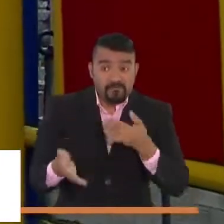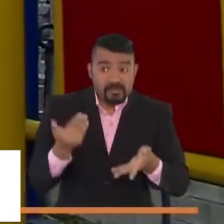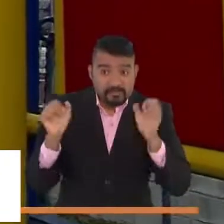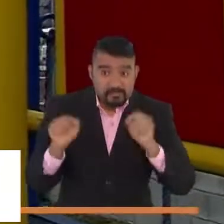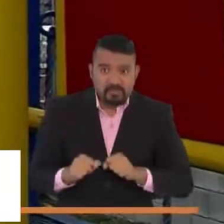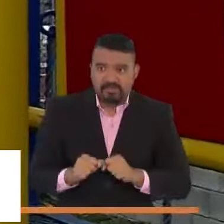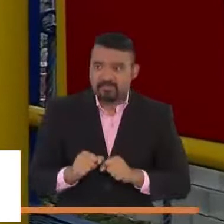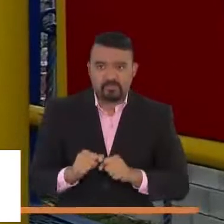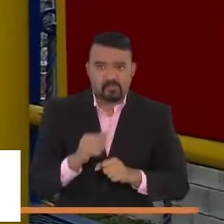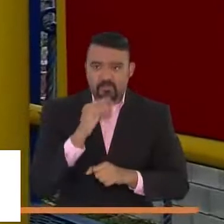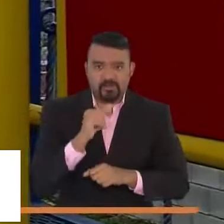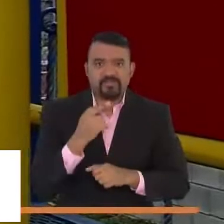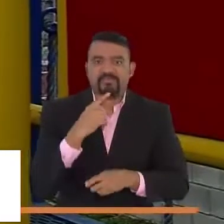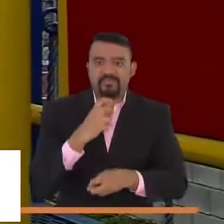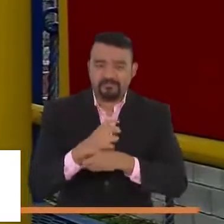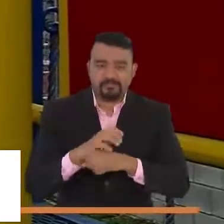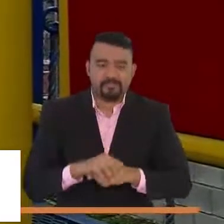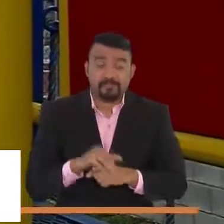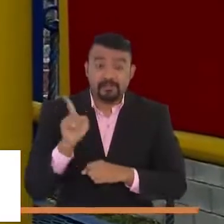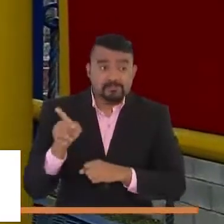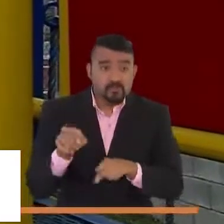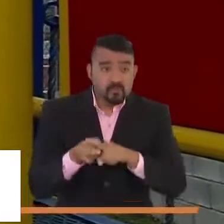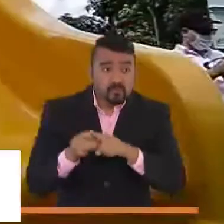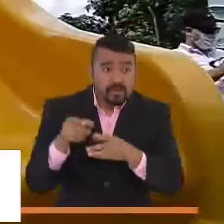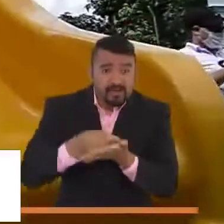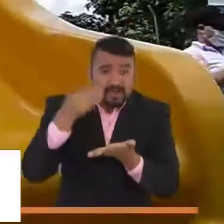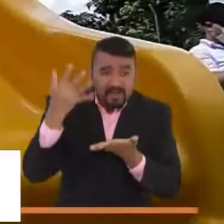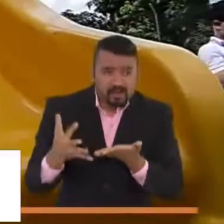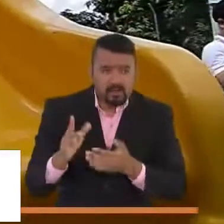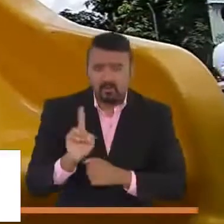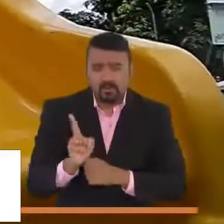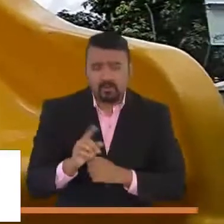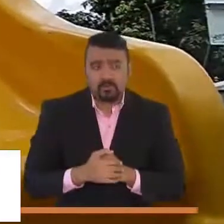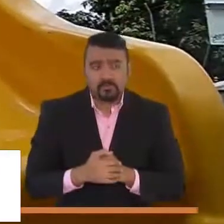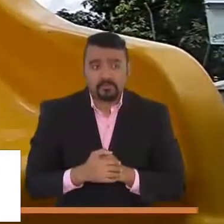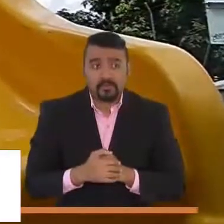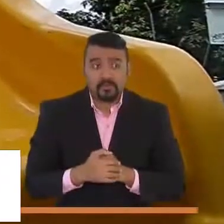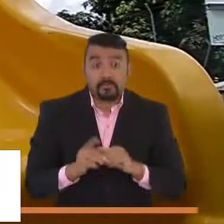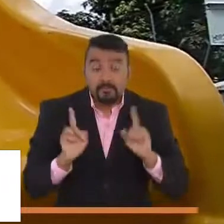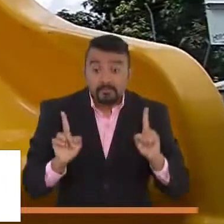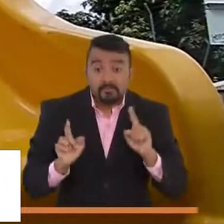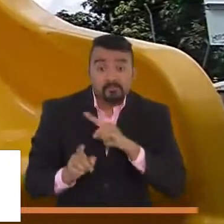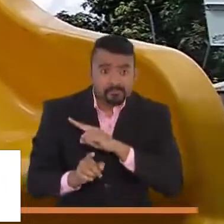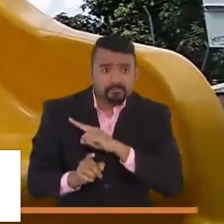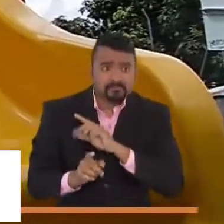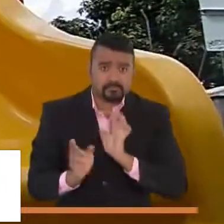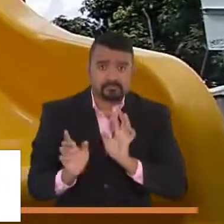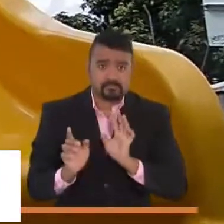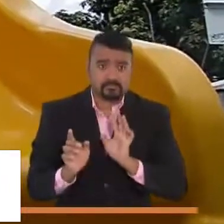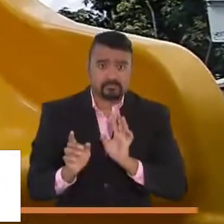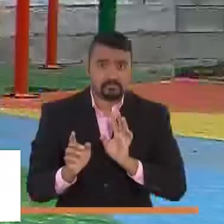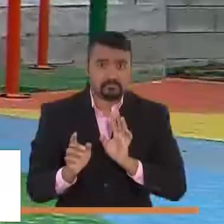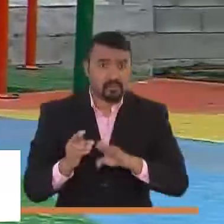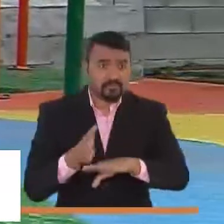Esta obra no es muy costosa, pero es una obra también que en medio de la pandemia